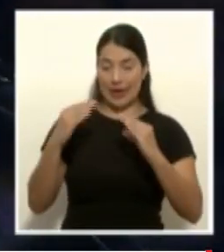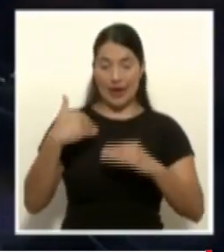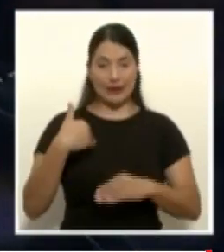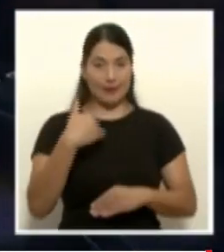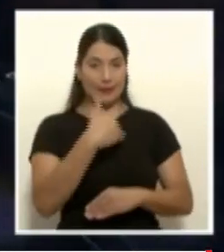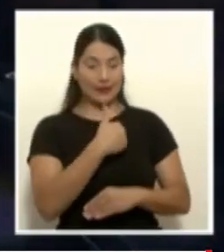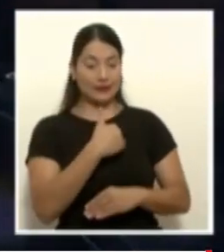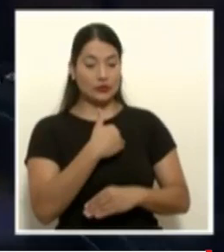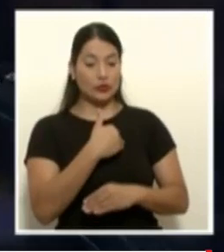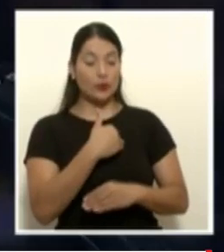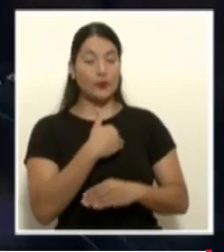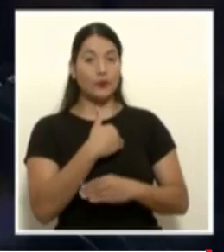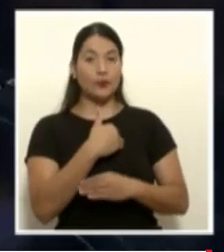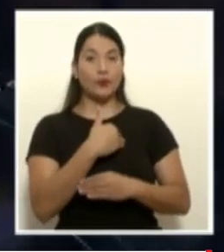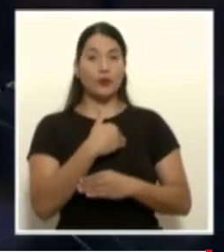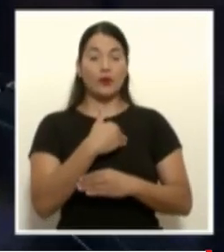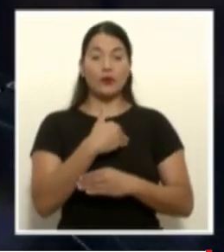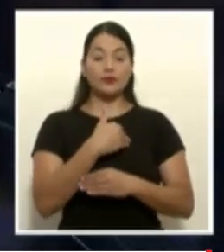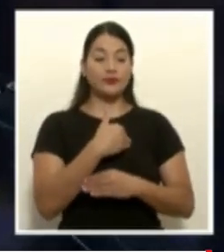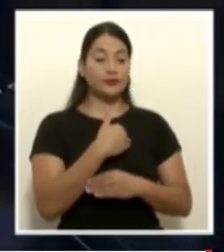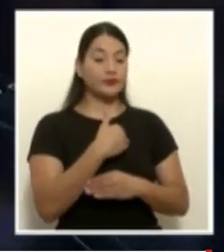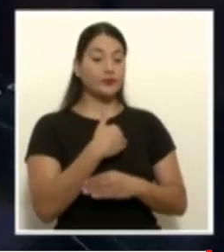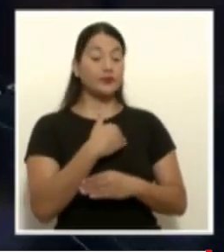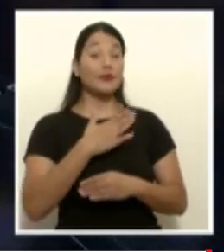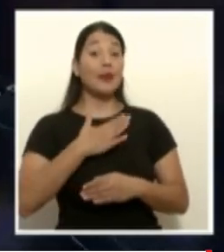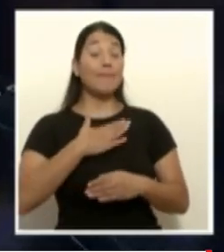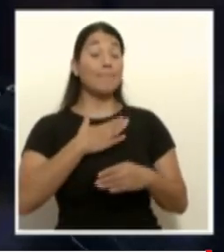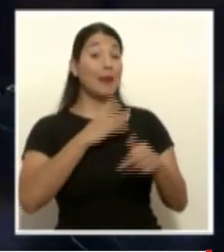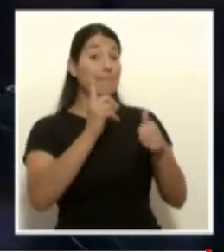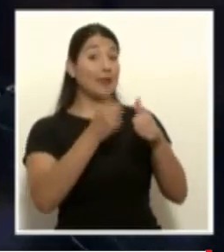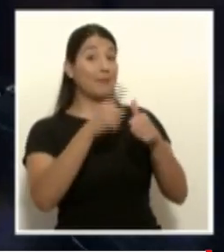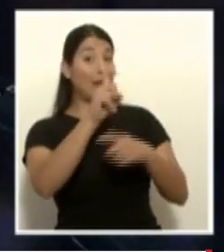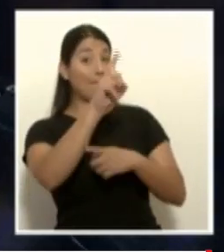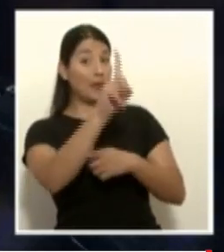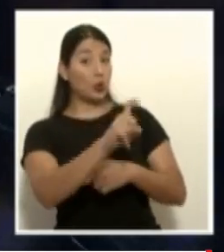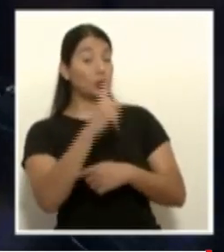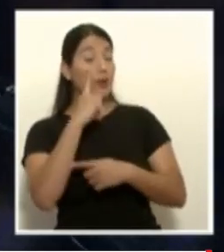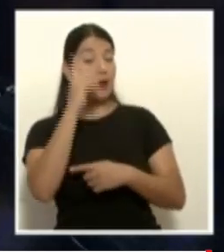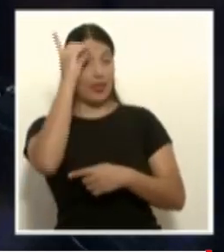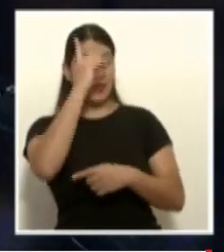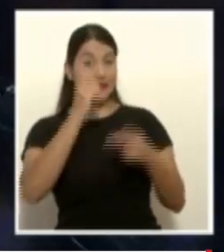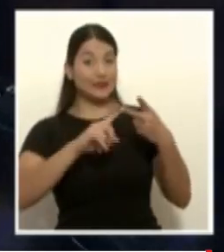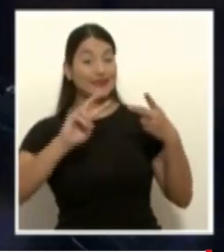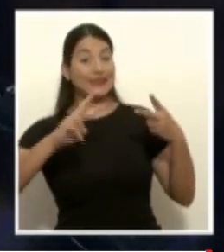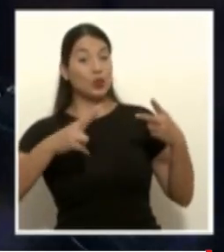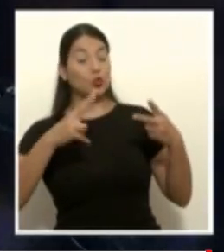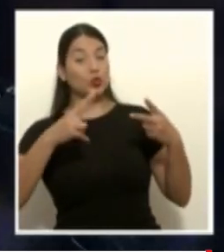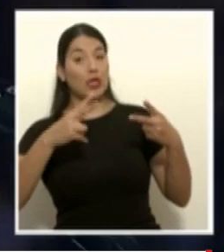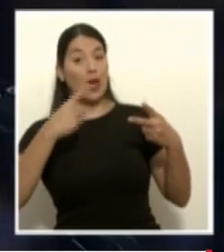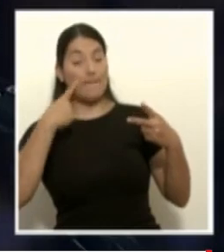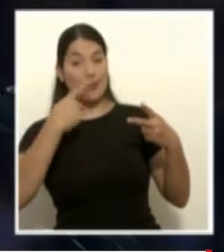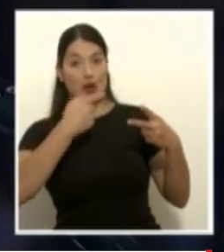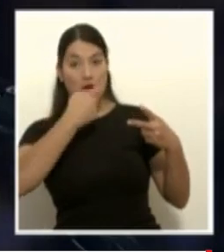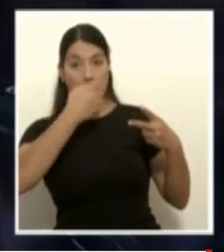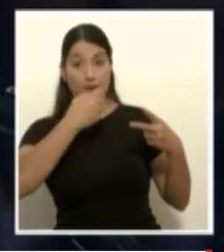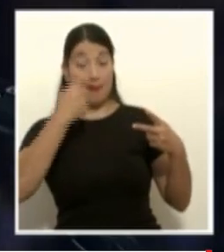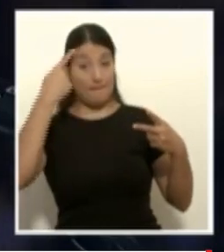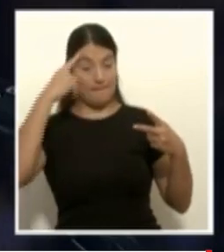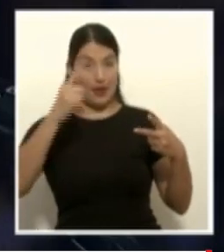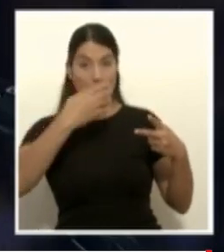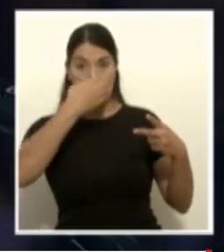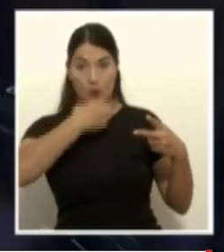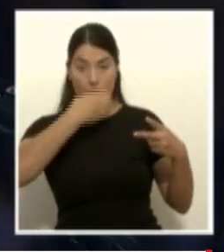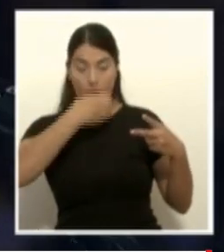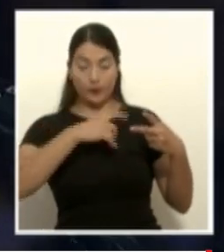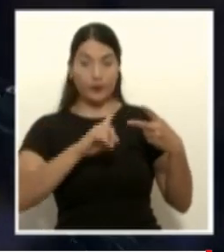tardes, don Román. Mis primeras consultas para don Daniel y las segundas para don Román. Don Daniel, a la expectativa